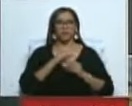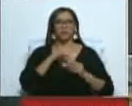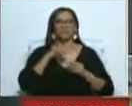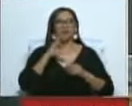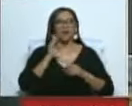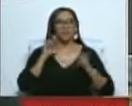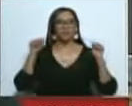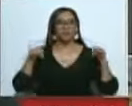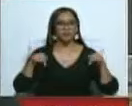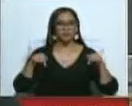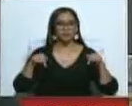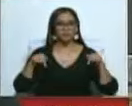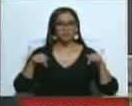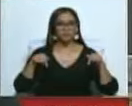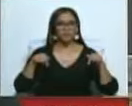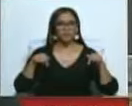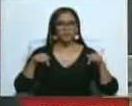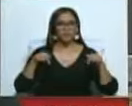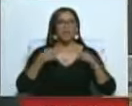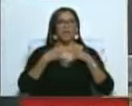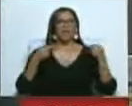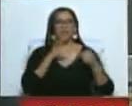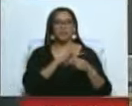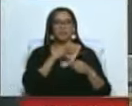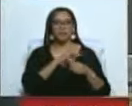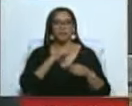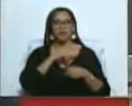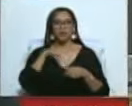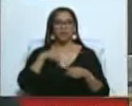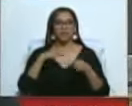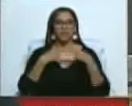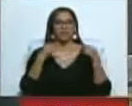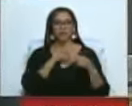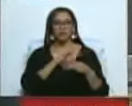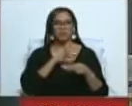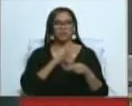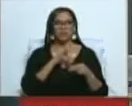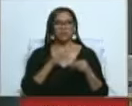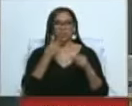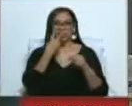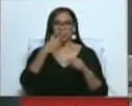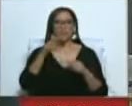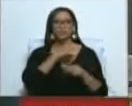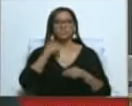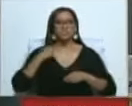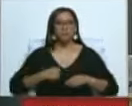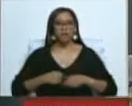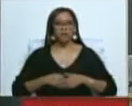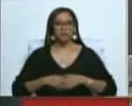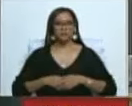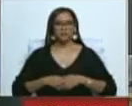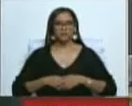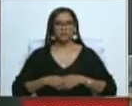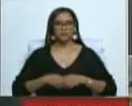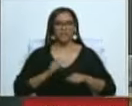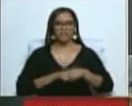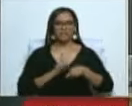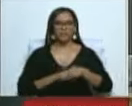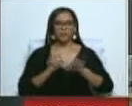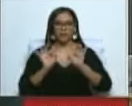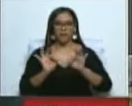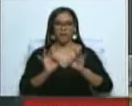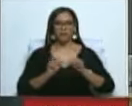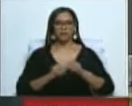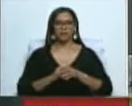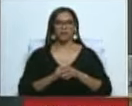hablando aquí, y a mí a través de las redes sociales, a nosotros a través de las redes sociales nos están viendo en China, en tiempo real.